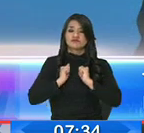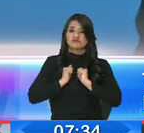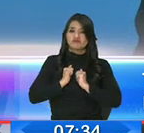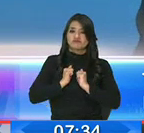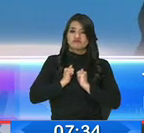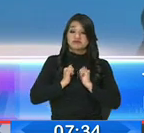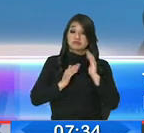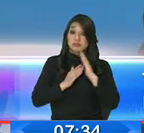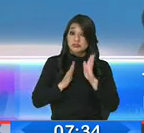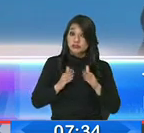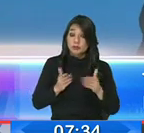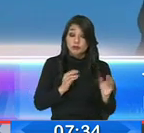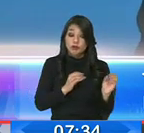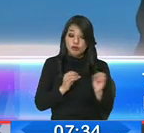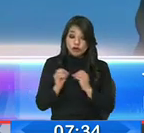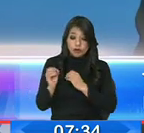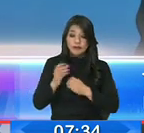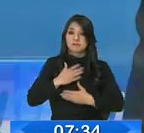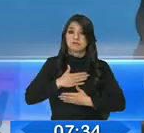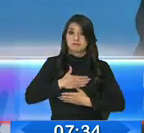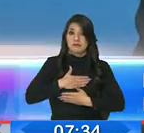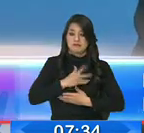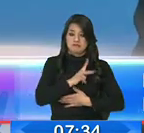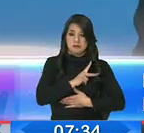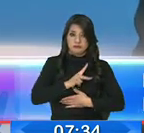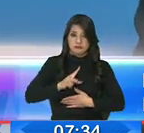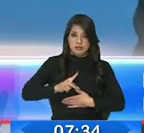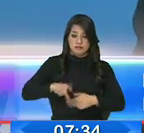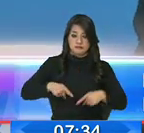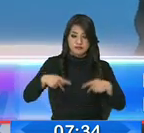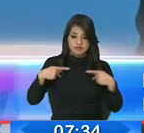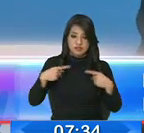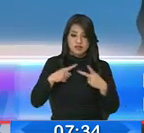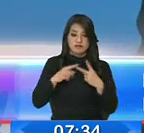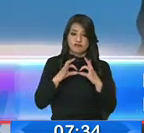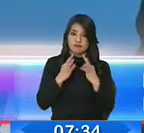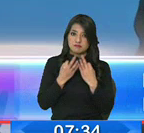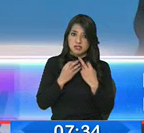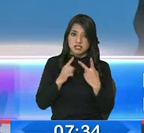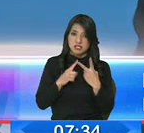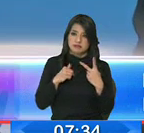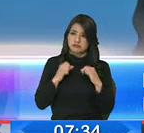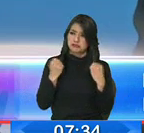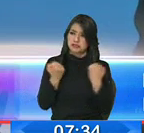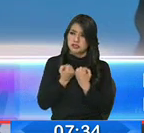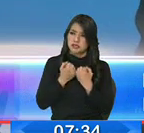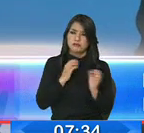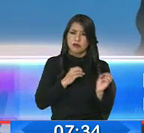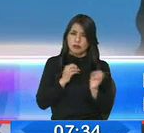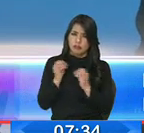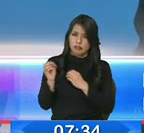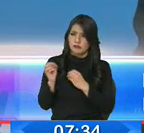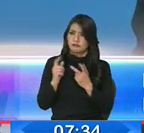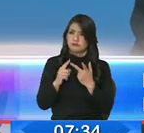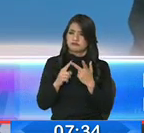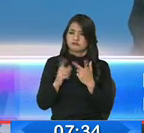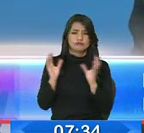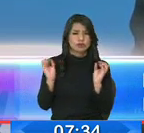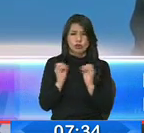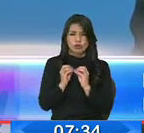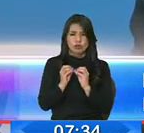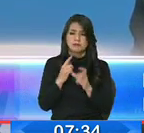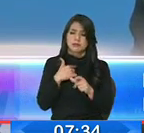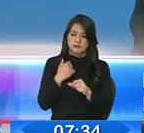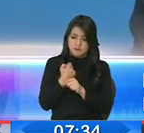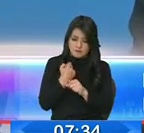paz? Poniendo orden en lo personal, en lo familiar, en lo social, en las grandes instituciones, en las